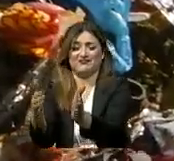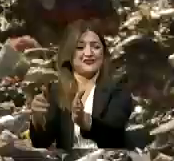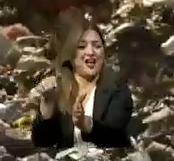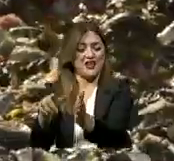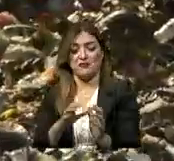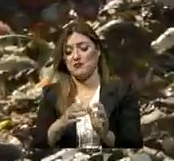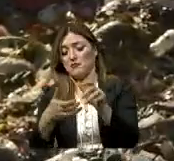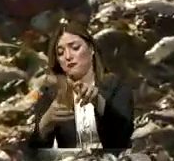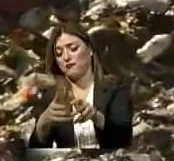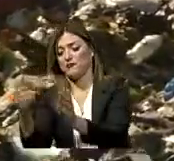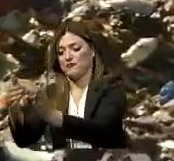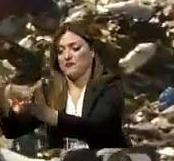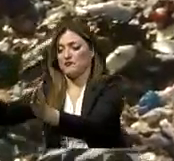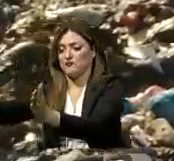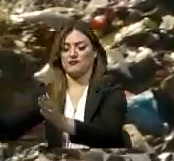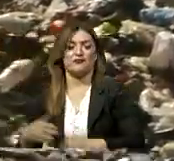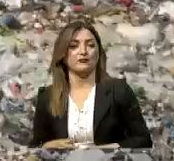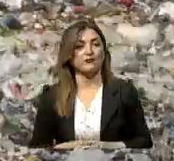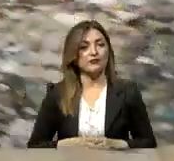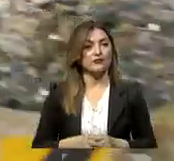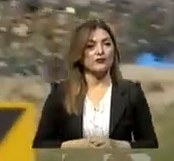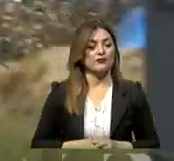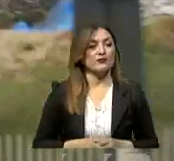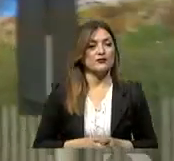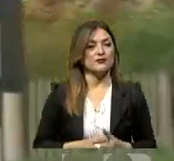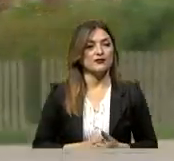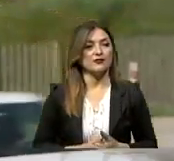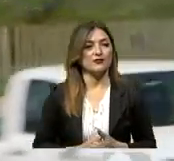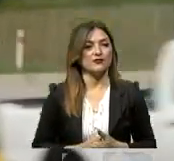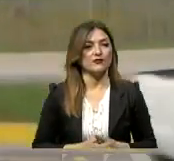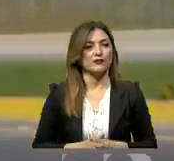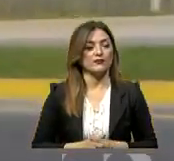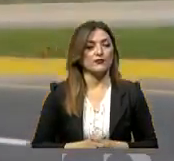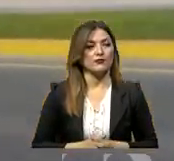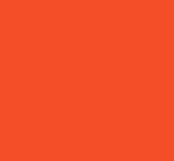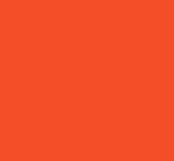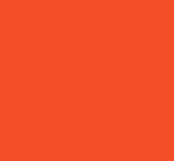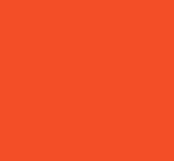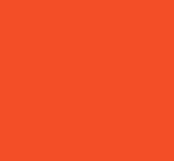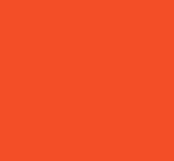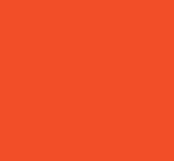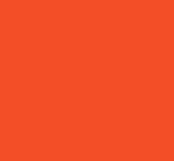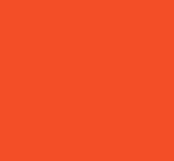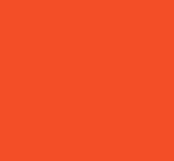que según las autoridades son aprovechables. En Quito, Stephanie Paz, 24 horas.